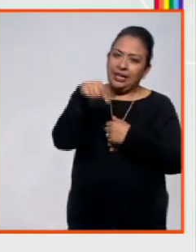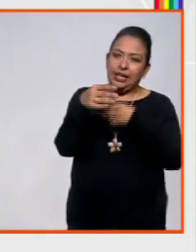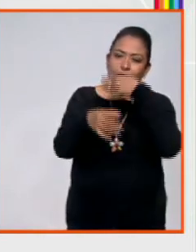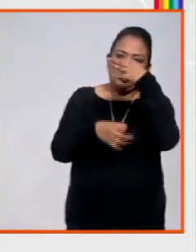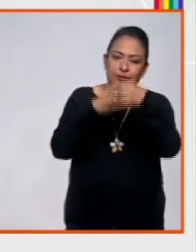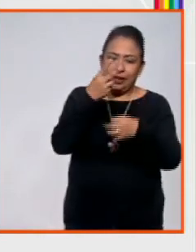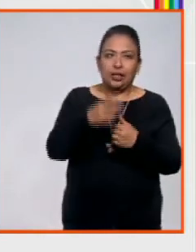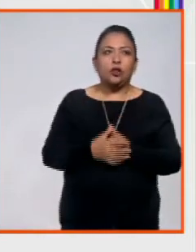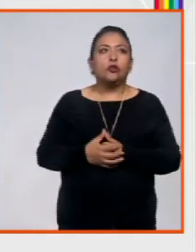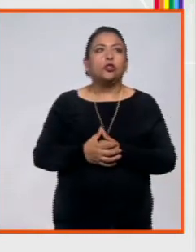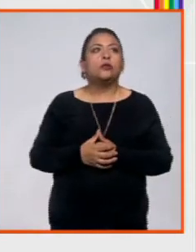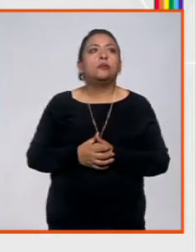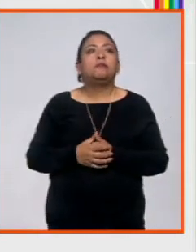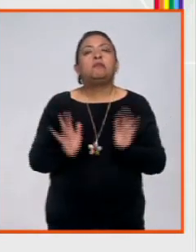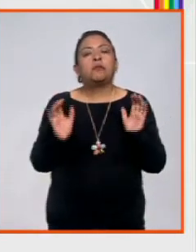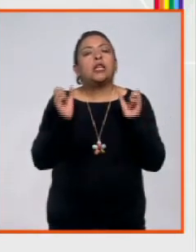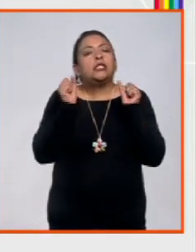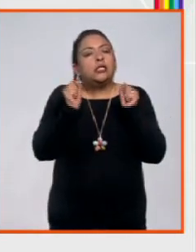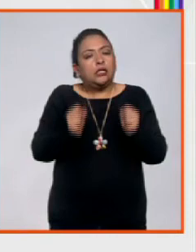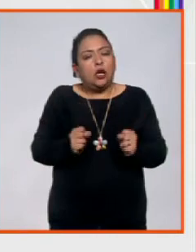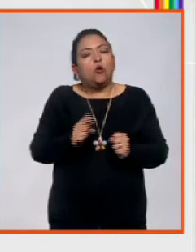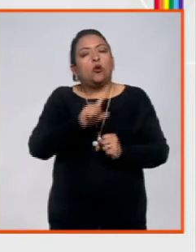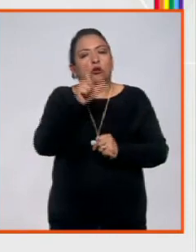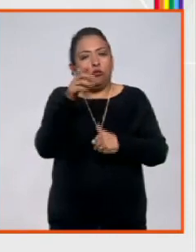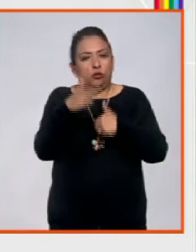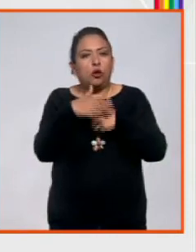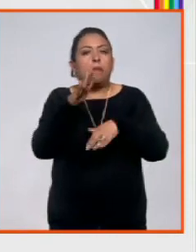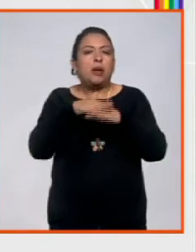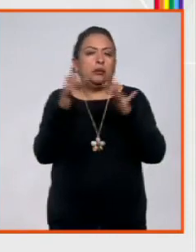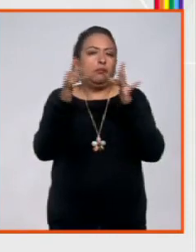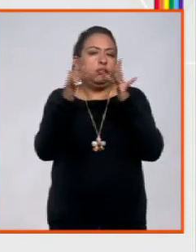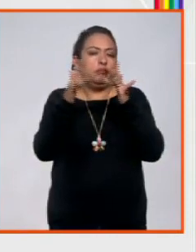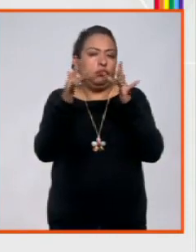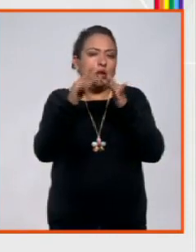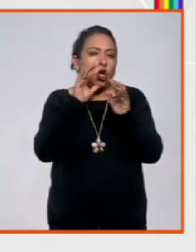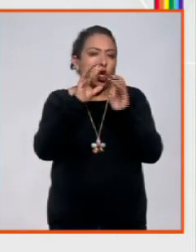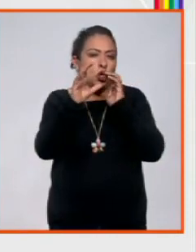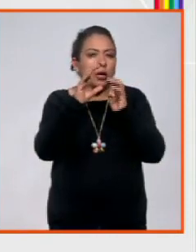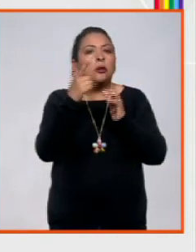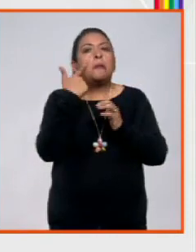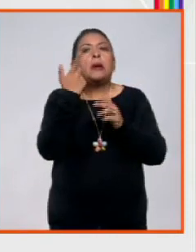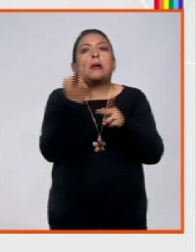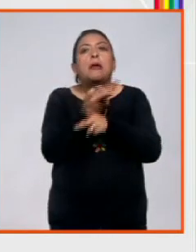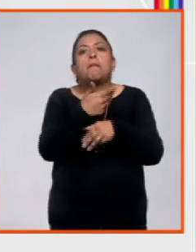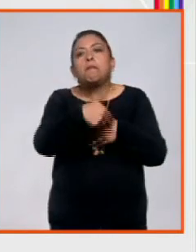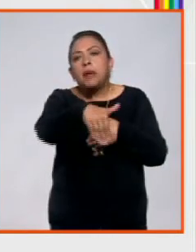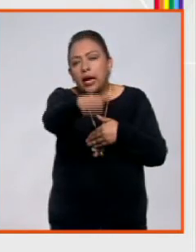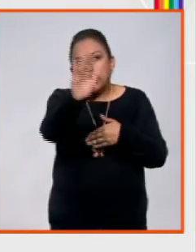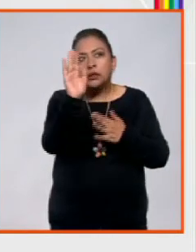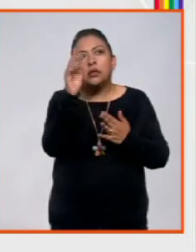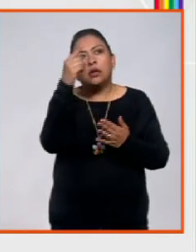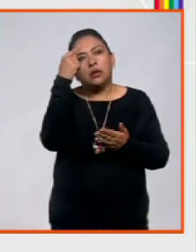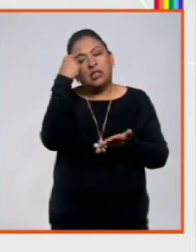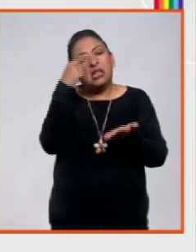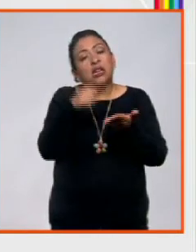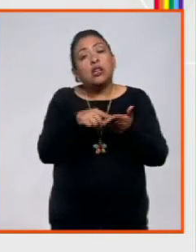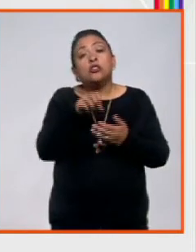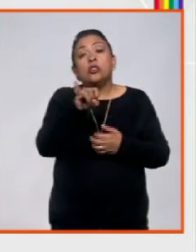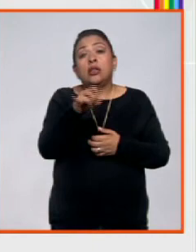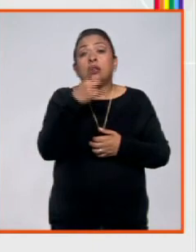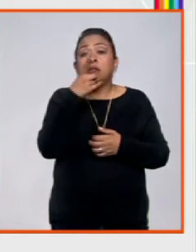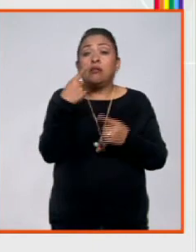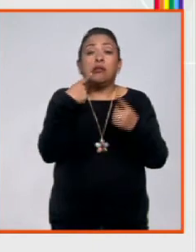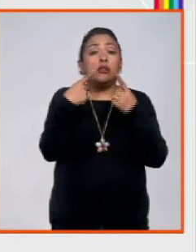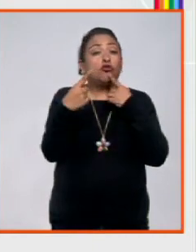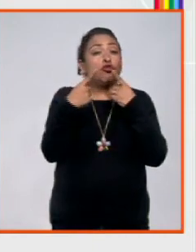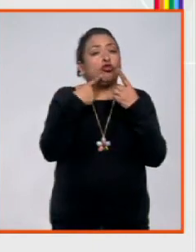noticias 22 seguramente tendremos mucha más comunicación para ver qué es lo que está ocurriendo y creo mencionas este tipo